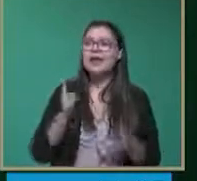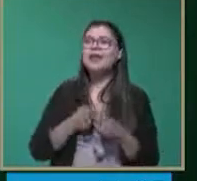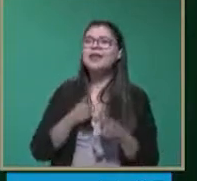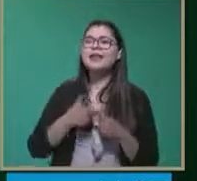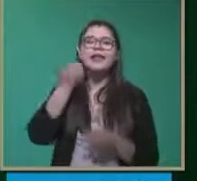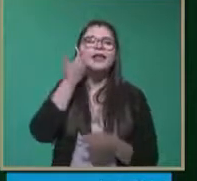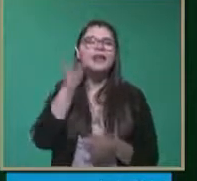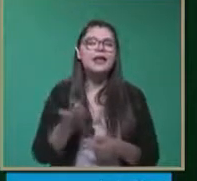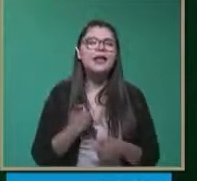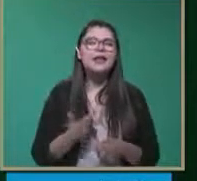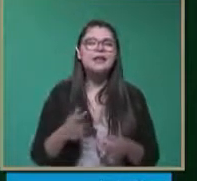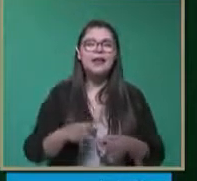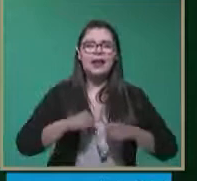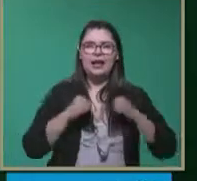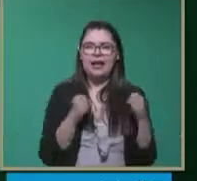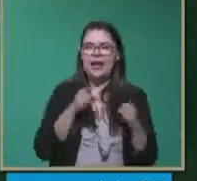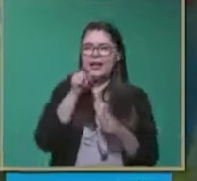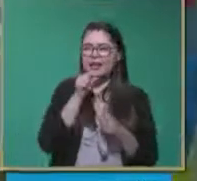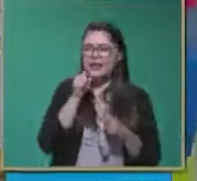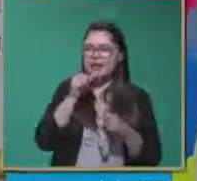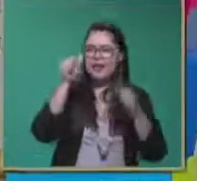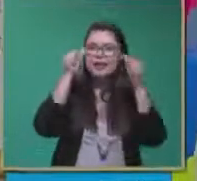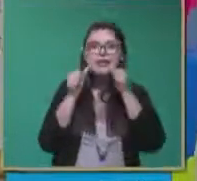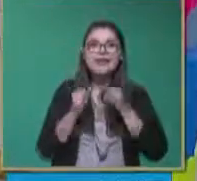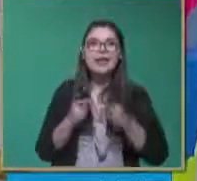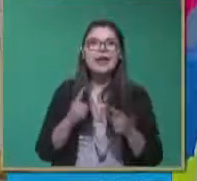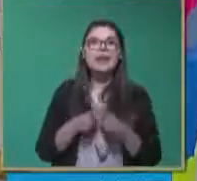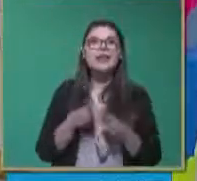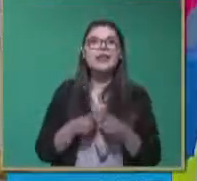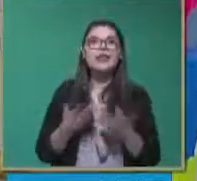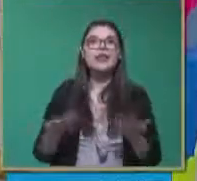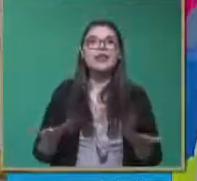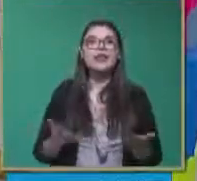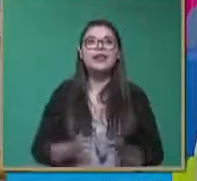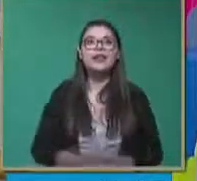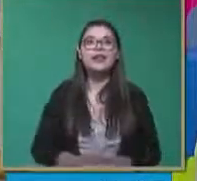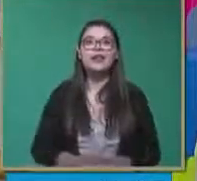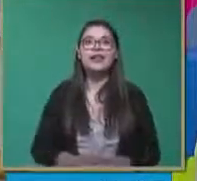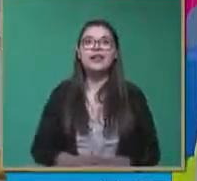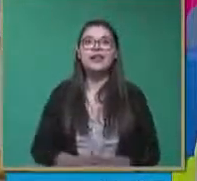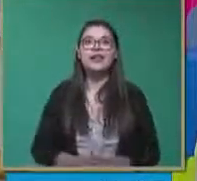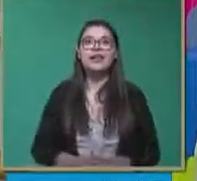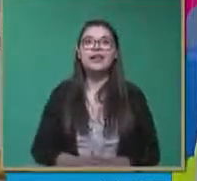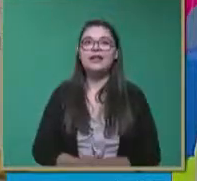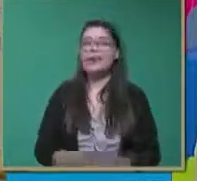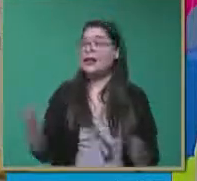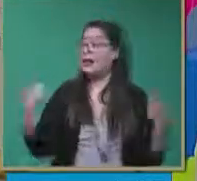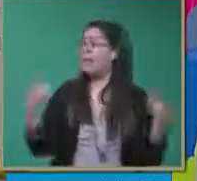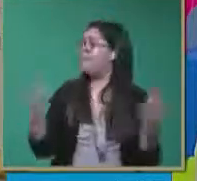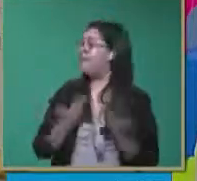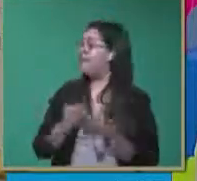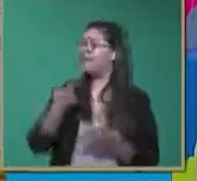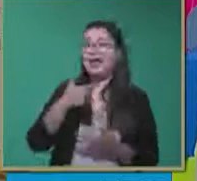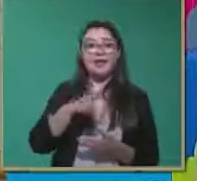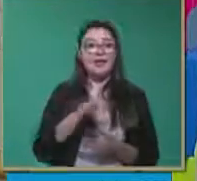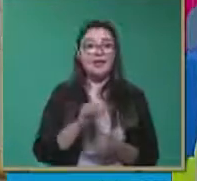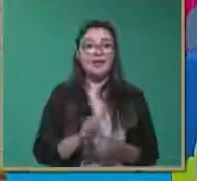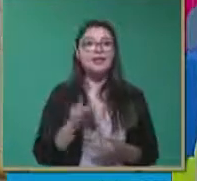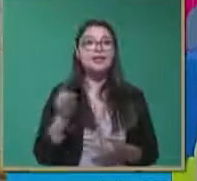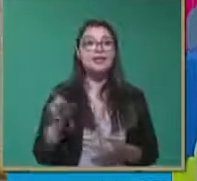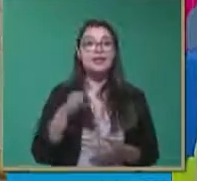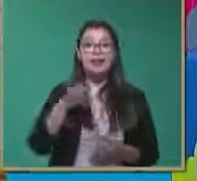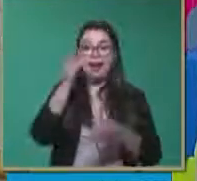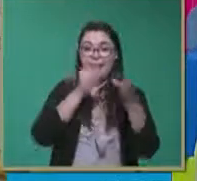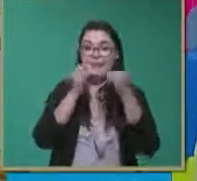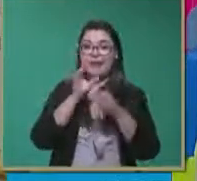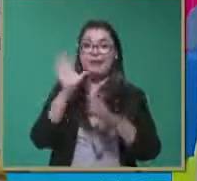ciega? ¿A mí? ¿Quién? A la maestra Gris. Muy bien, entonces me tengo que aprender la canción, niños.